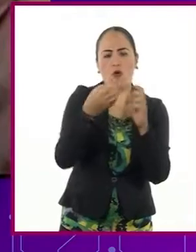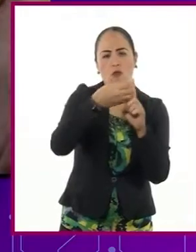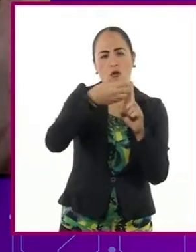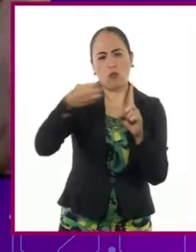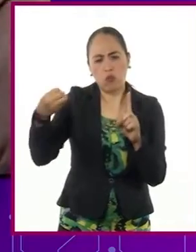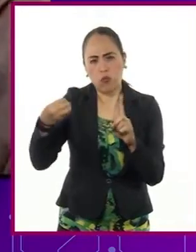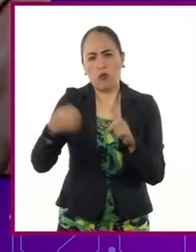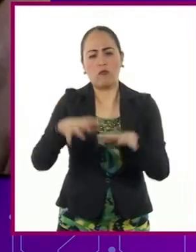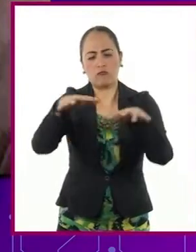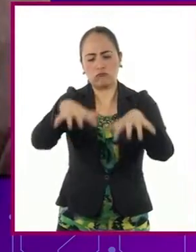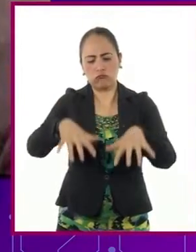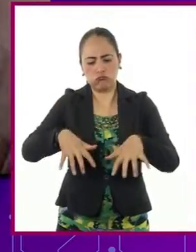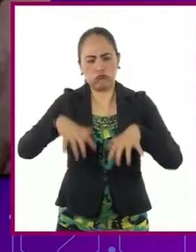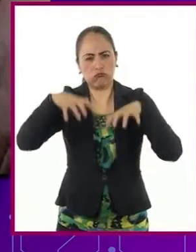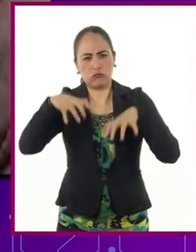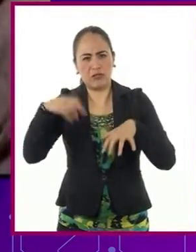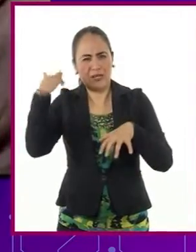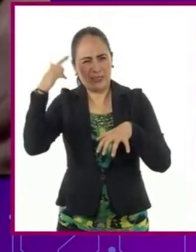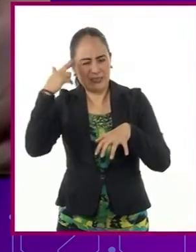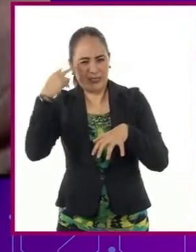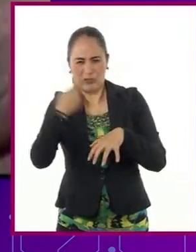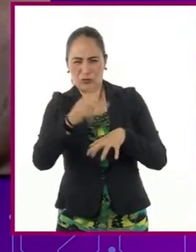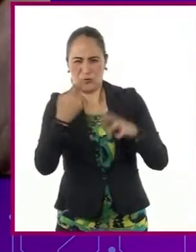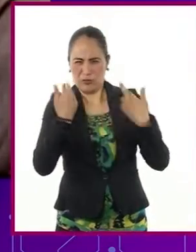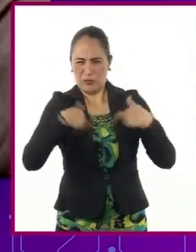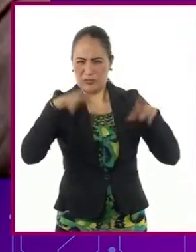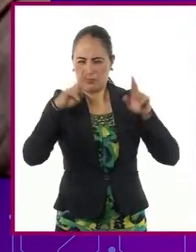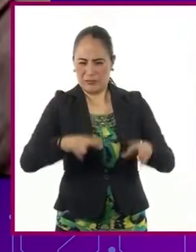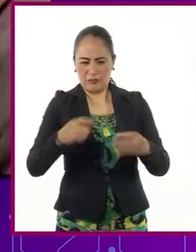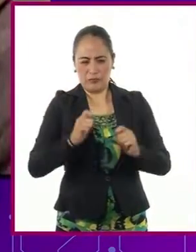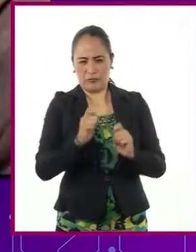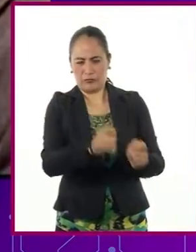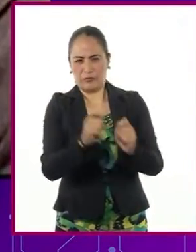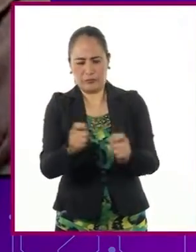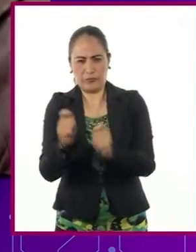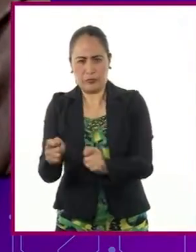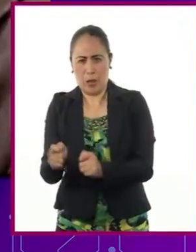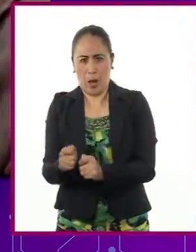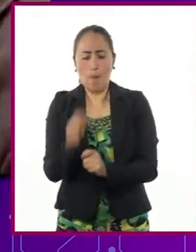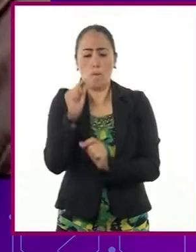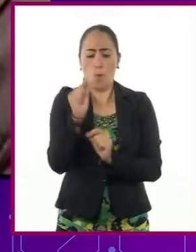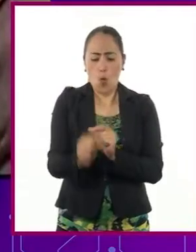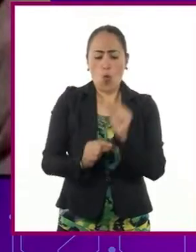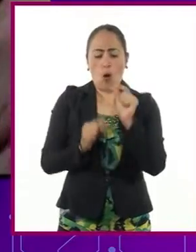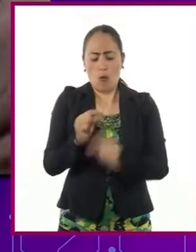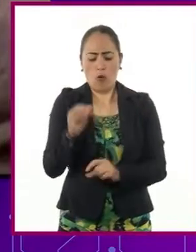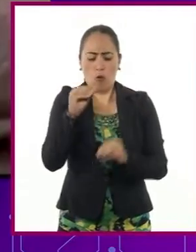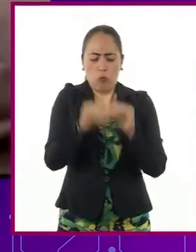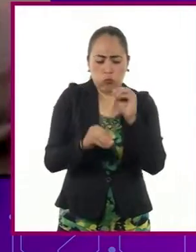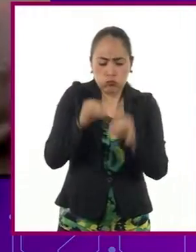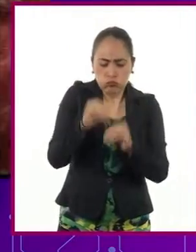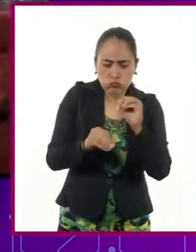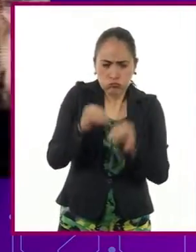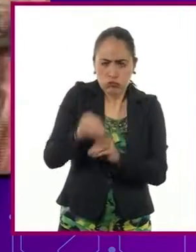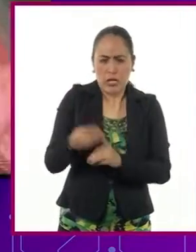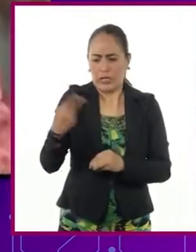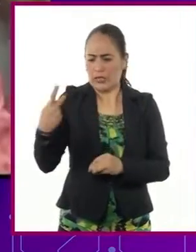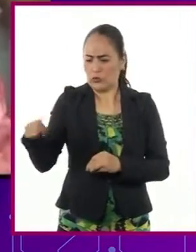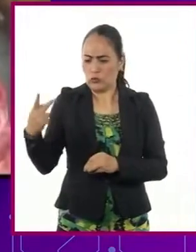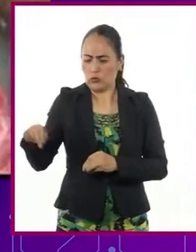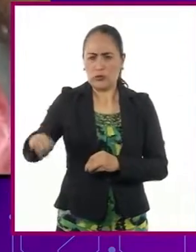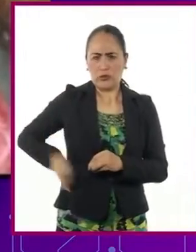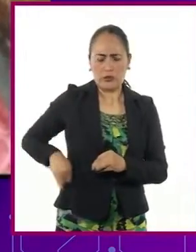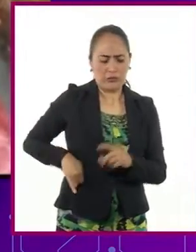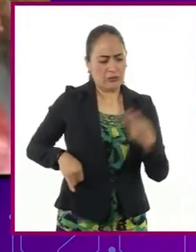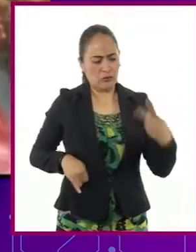los virreyes, pero esto se fue construyendo poco a poco y fue resultado de diferentes intereses contrapuestos. La